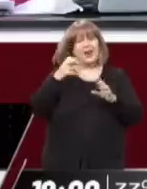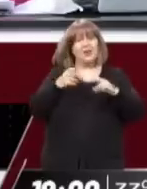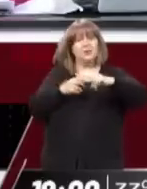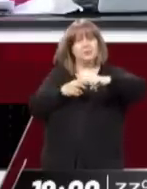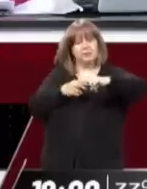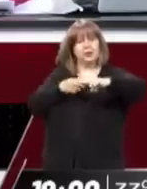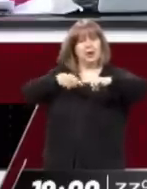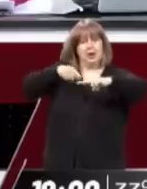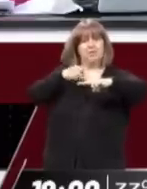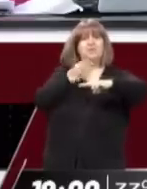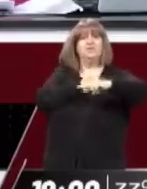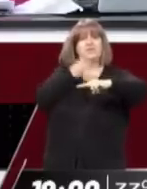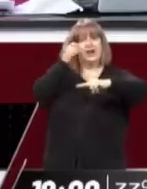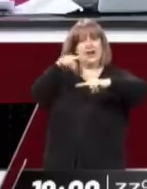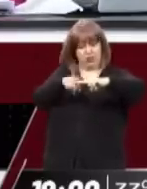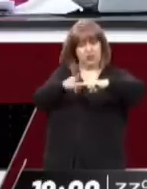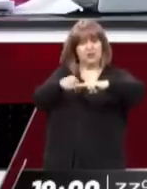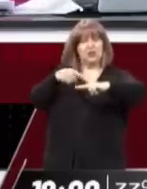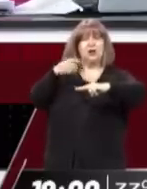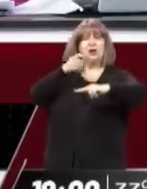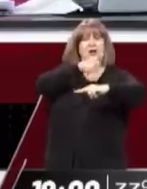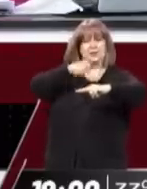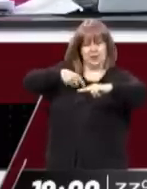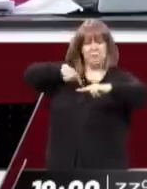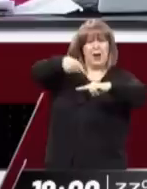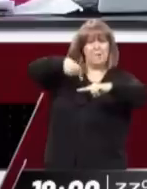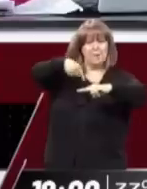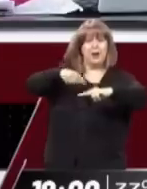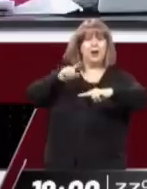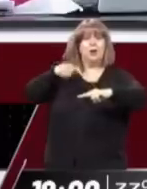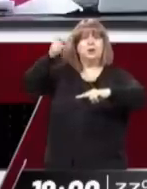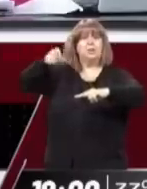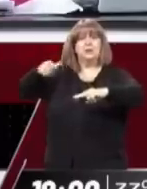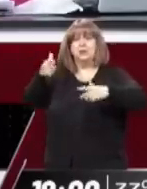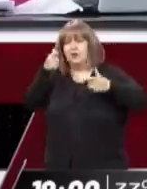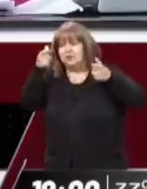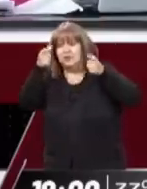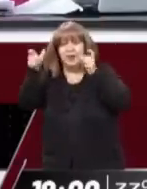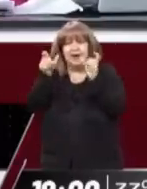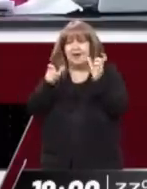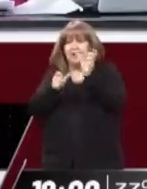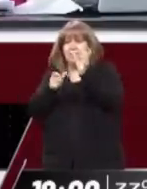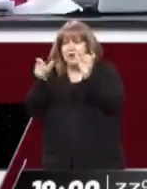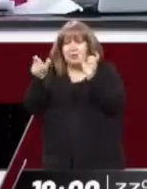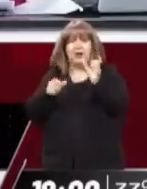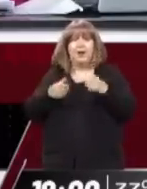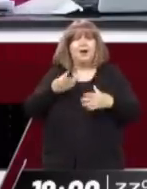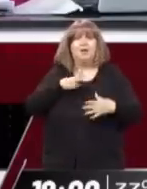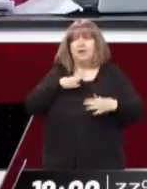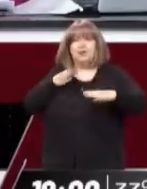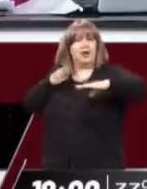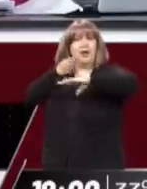veían lo que estaba sucediendo y que ni siquiera una pudo animarse, o varias, ¿no? En animarse o en